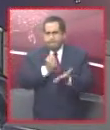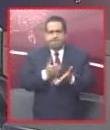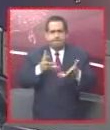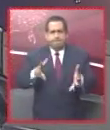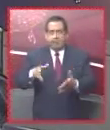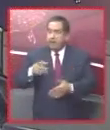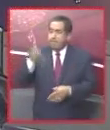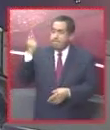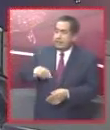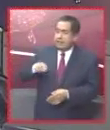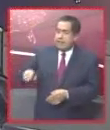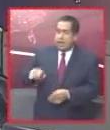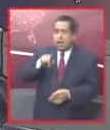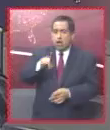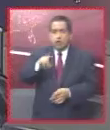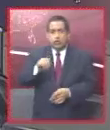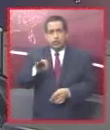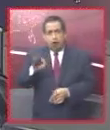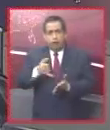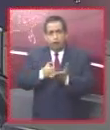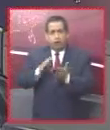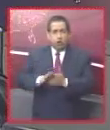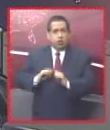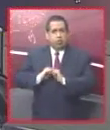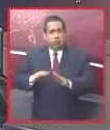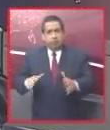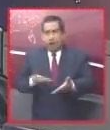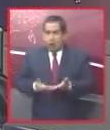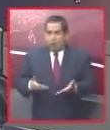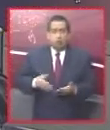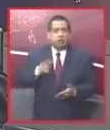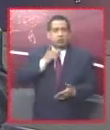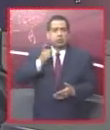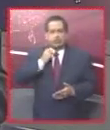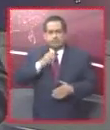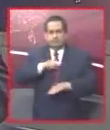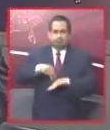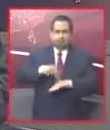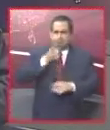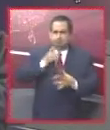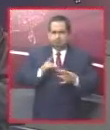su publicación en el Diario Oficial de la Federación y los legisladores hablaron en tribuna.